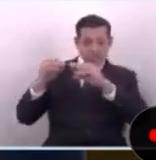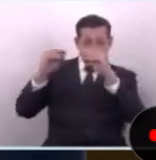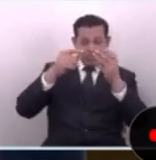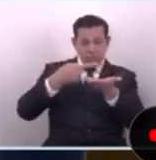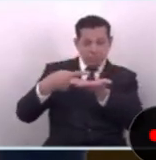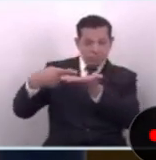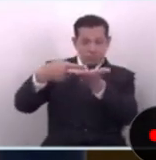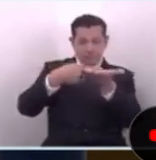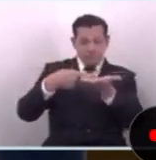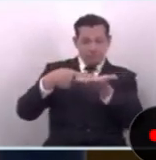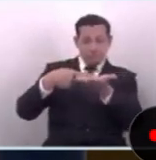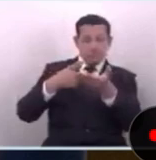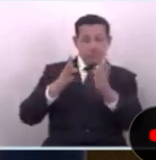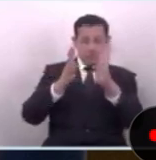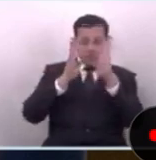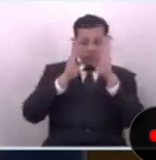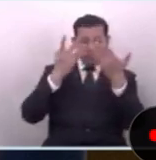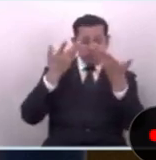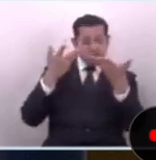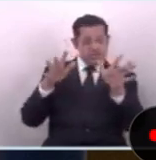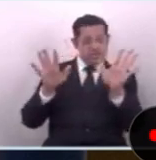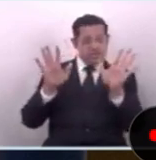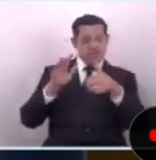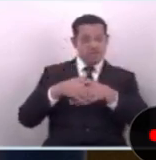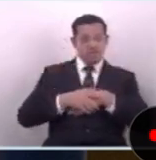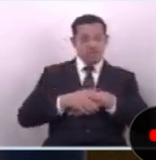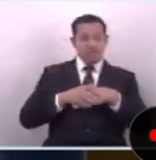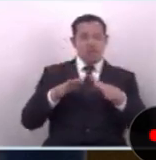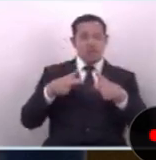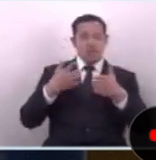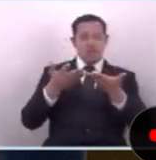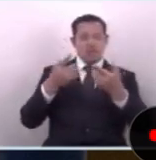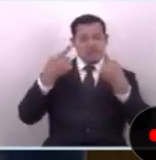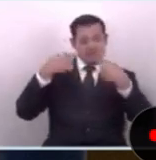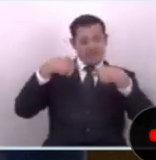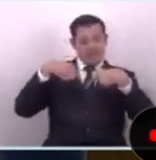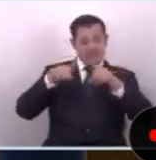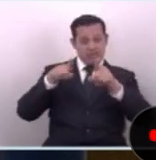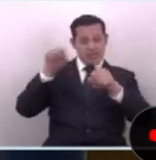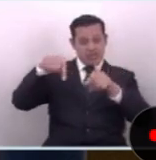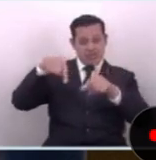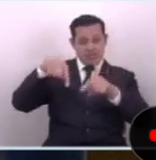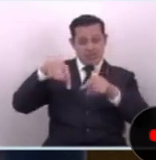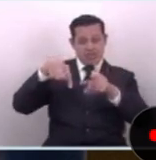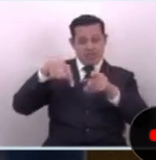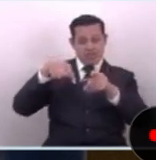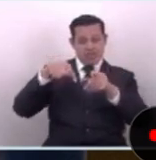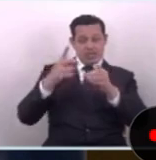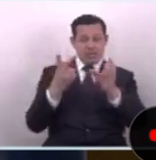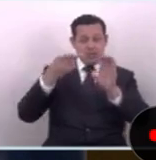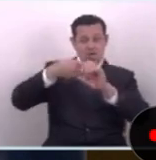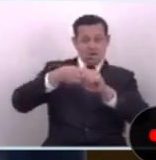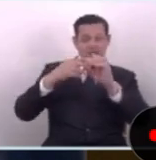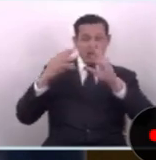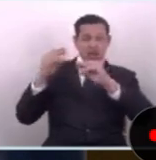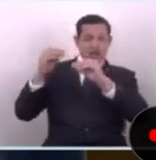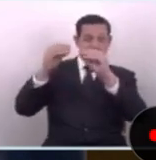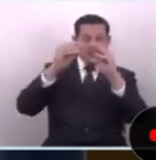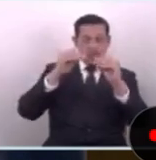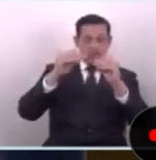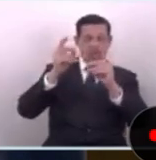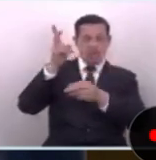discusión hemos escuchado como siempre lo que hay acá es hablar